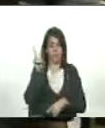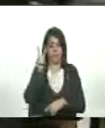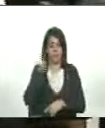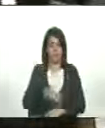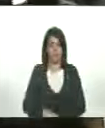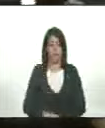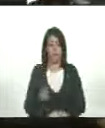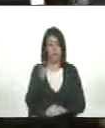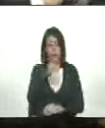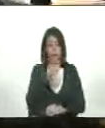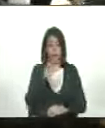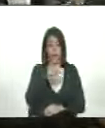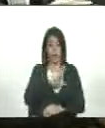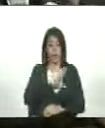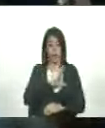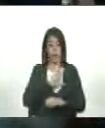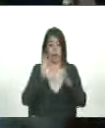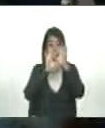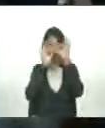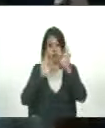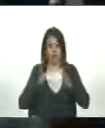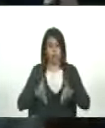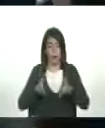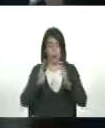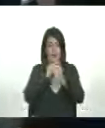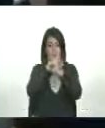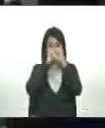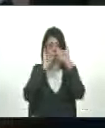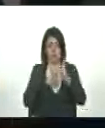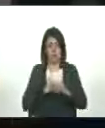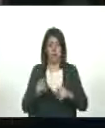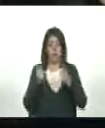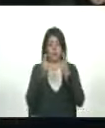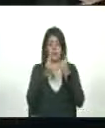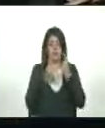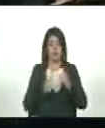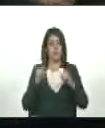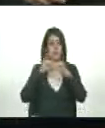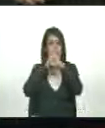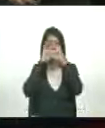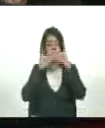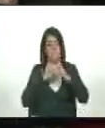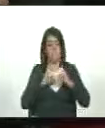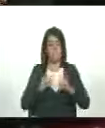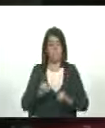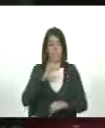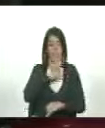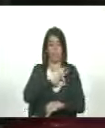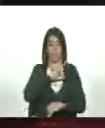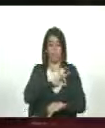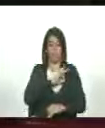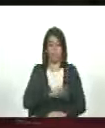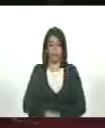venezolano busca su propio camino de la felicidad económica, de la felicidad